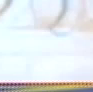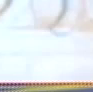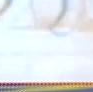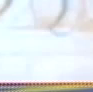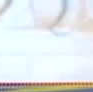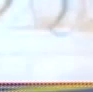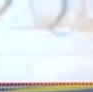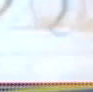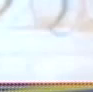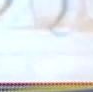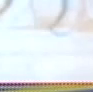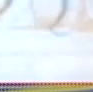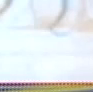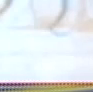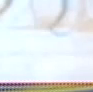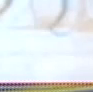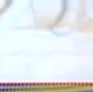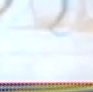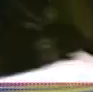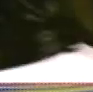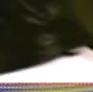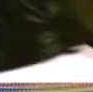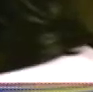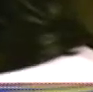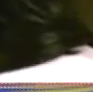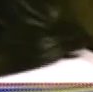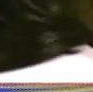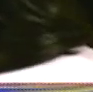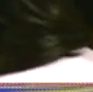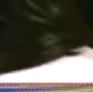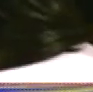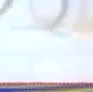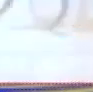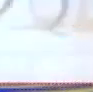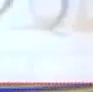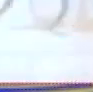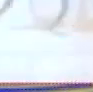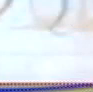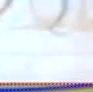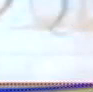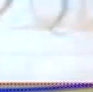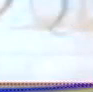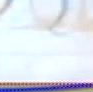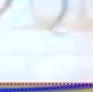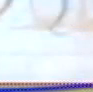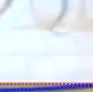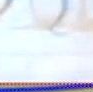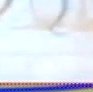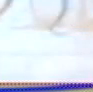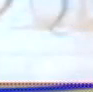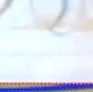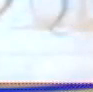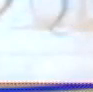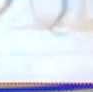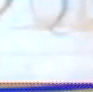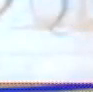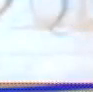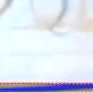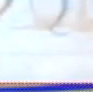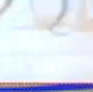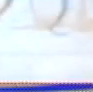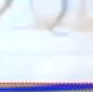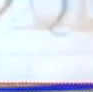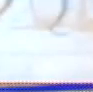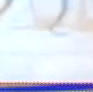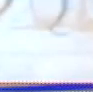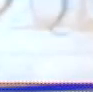República Bolivariana de Venezuela y ministra del Poder Popular para la Economía, Finanzas y Comercio Exterior, y